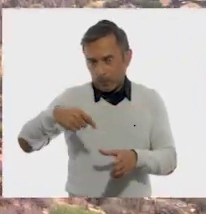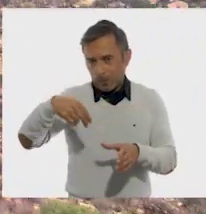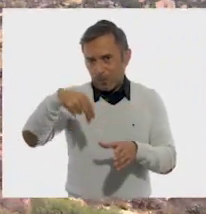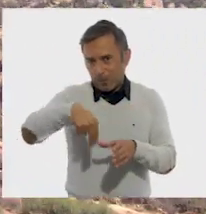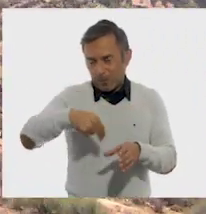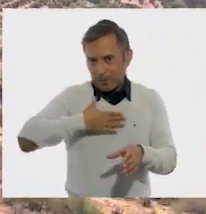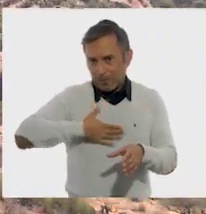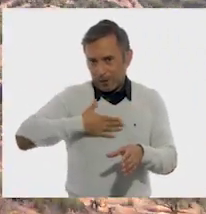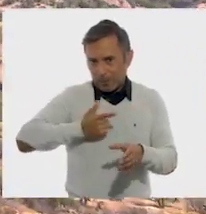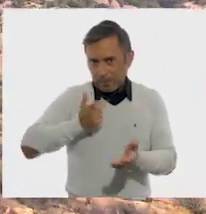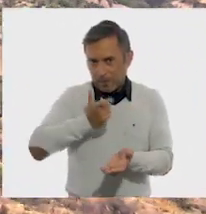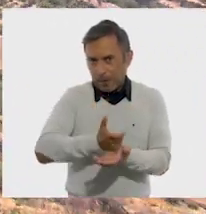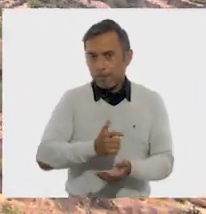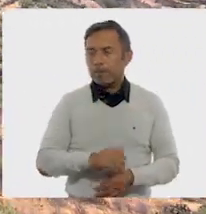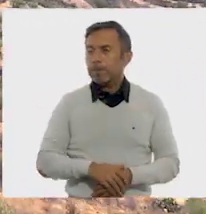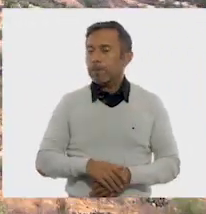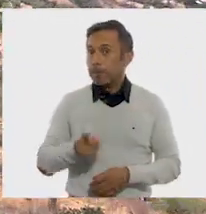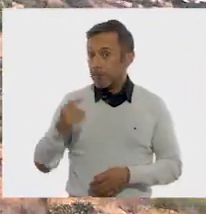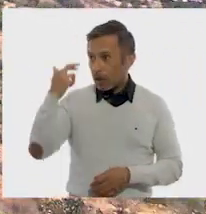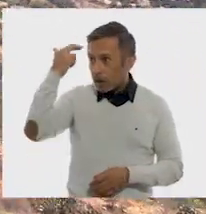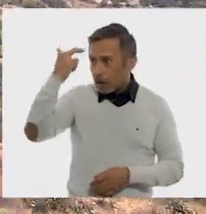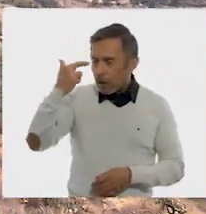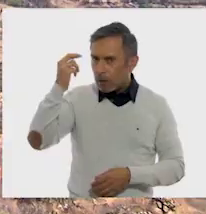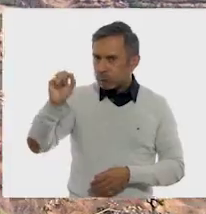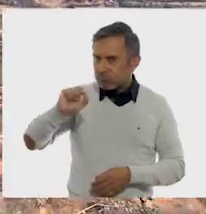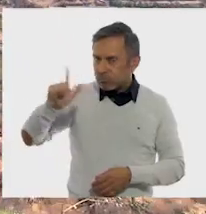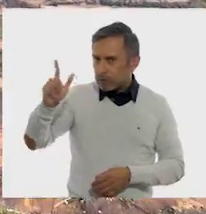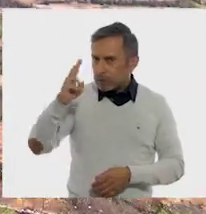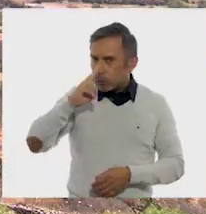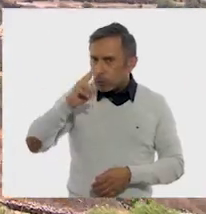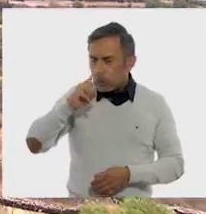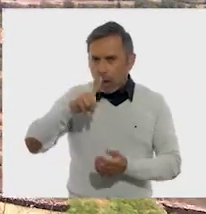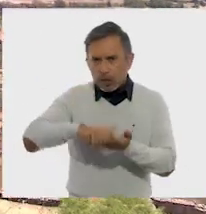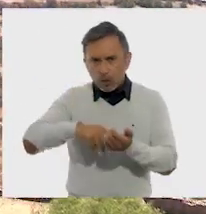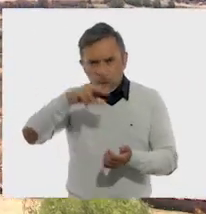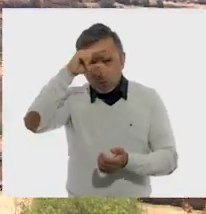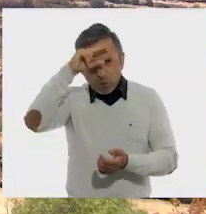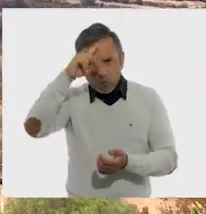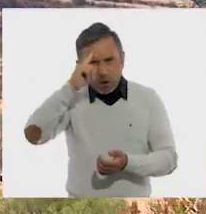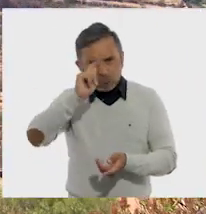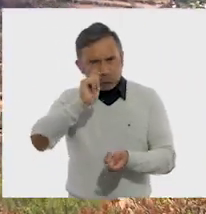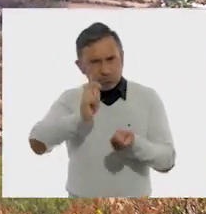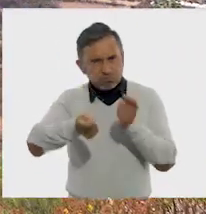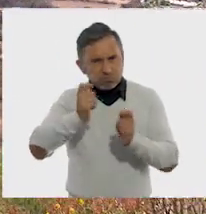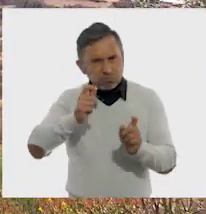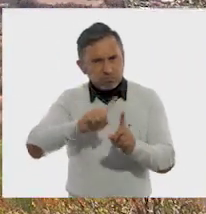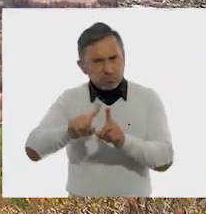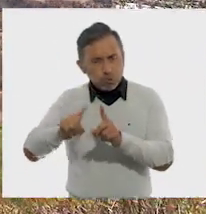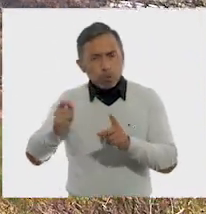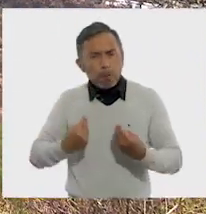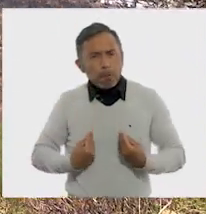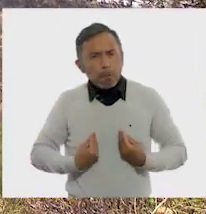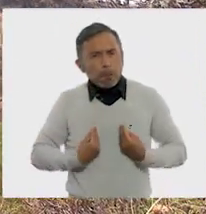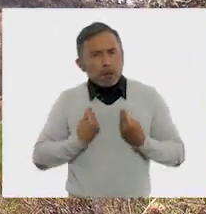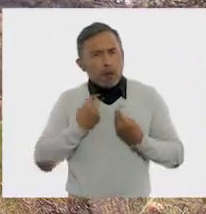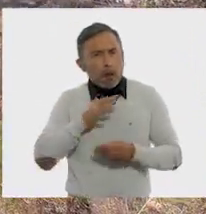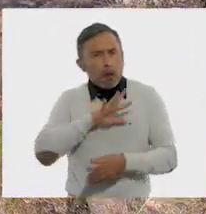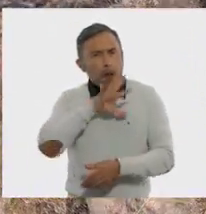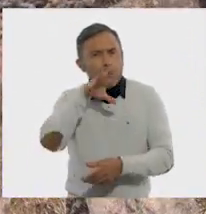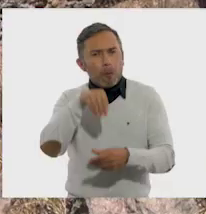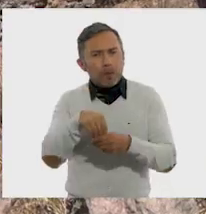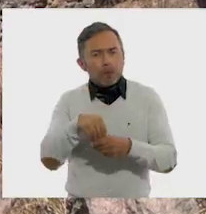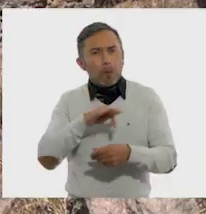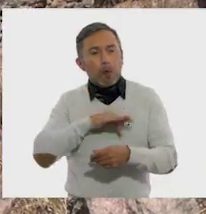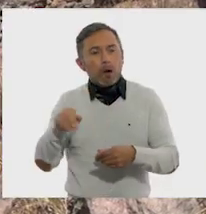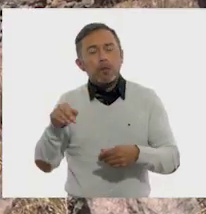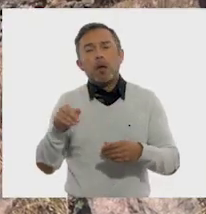muy interesante en Nezahualcóyotl, una persona con tantas virtudes, es que vivía de una manera, yo creo que tan plena, que pudo superar la esperanza de